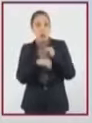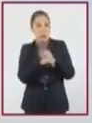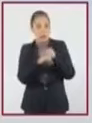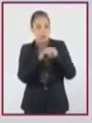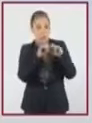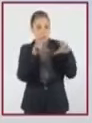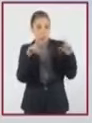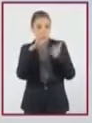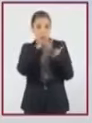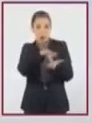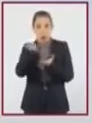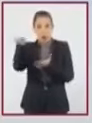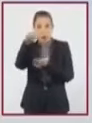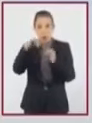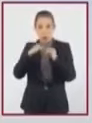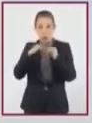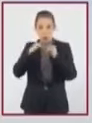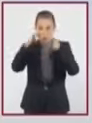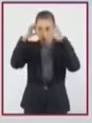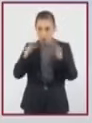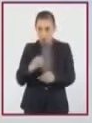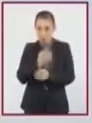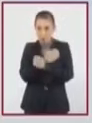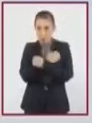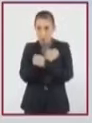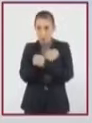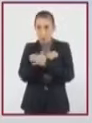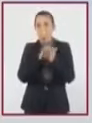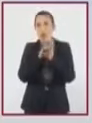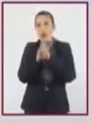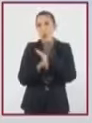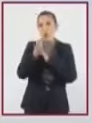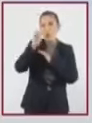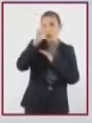confiables, respaldadas por una institución educativa